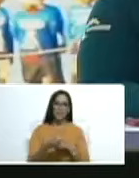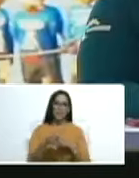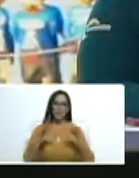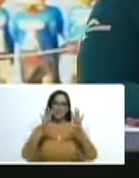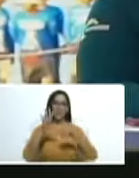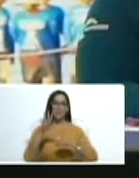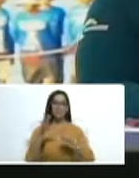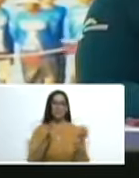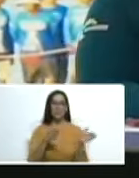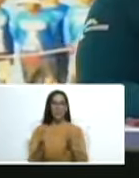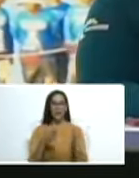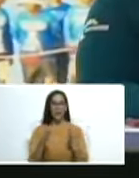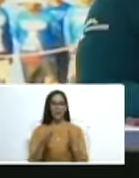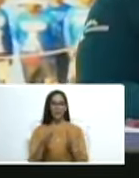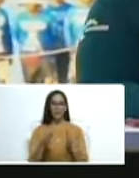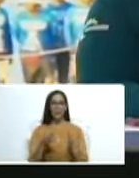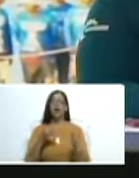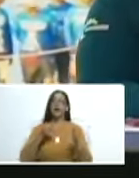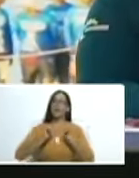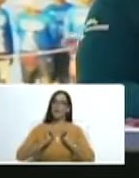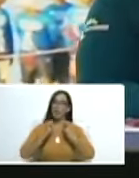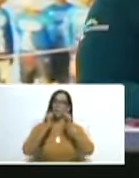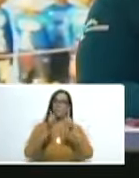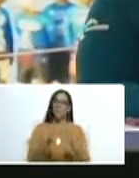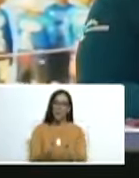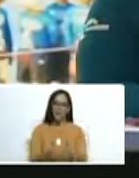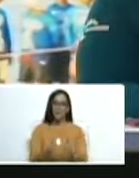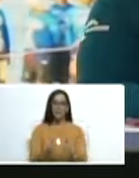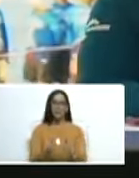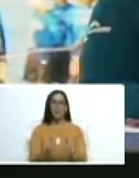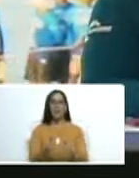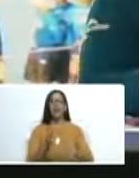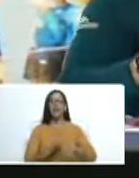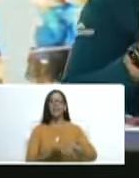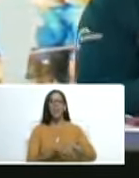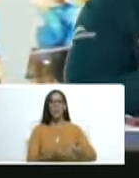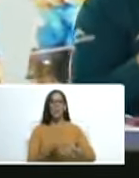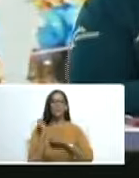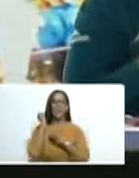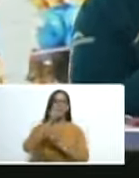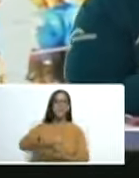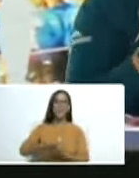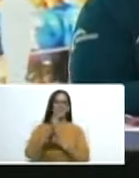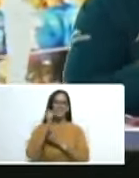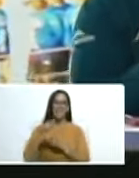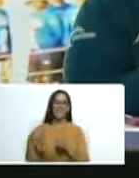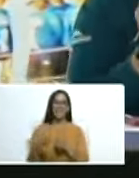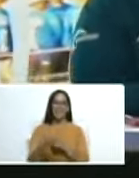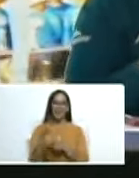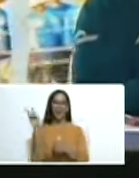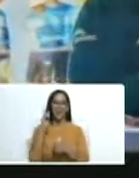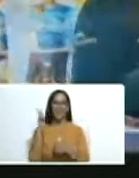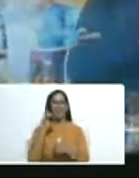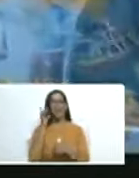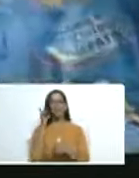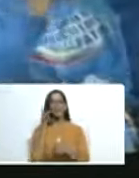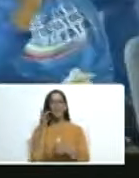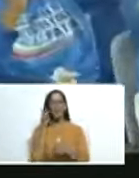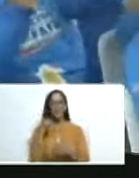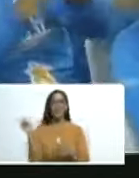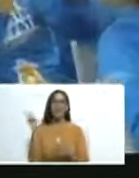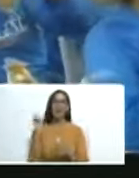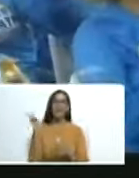15 de marzo, arranca la temporada de pesca de sardina en la Venezuela azul, en